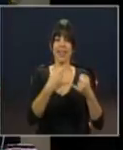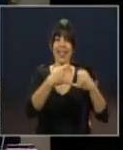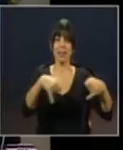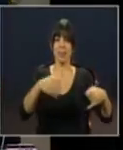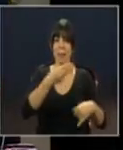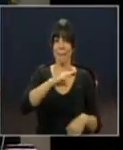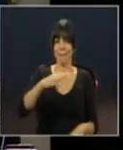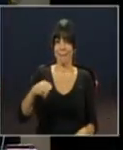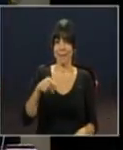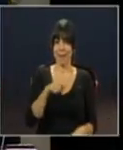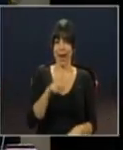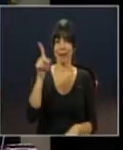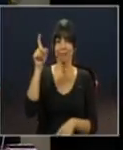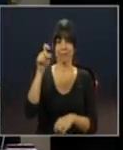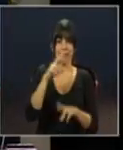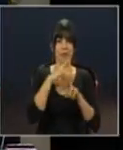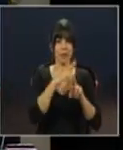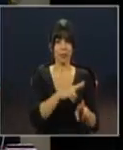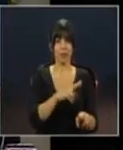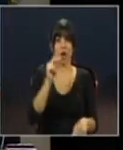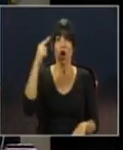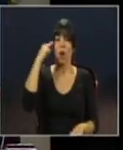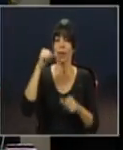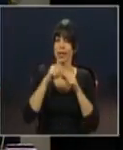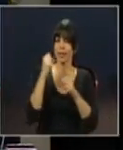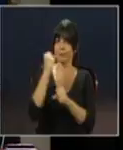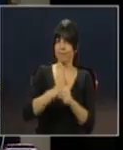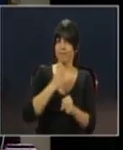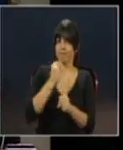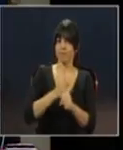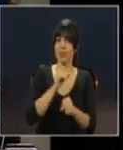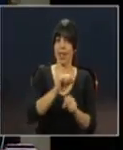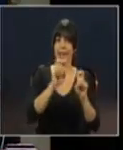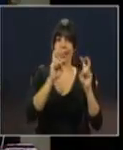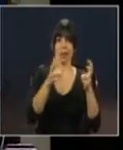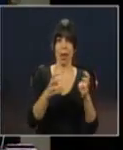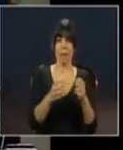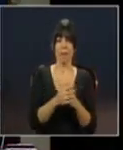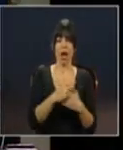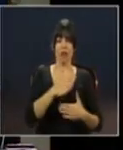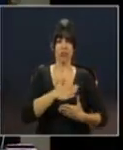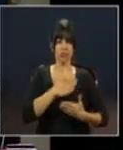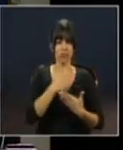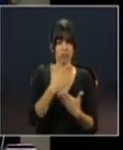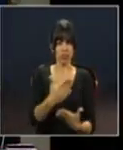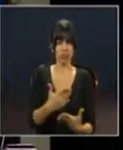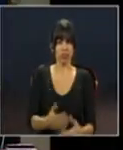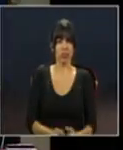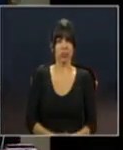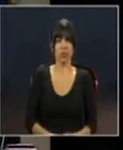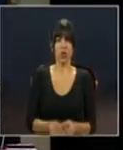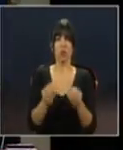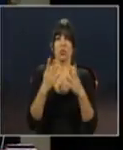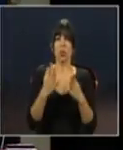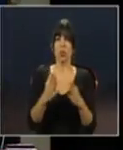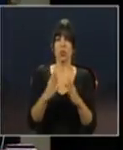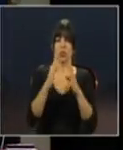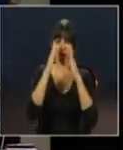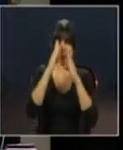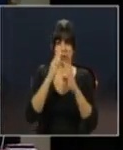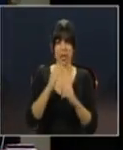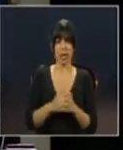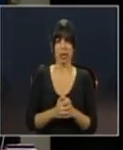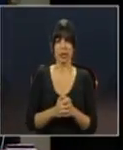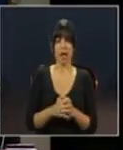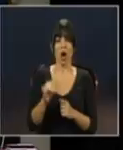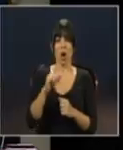marítimos. El gobierno de la República continuará trabajando en este caso con tanta dedicación y con tanta diligencia como